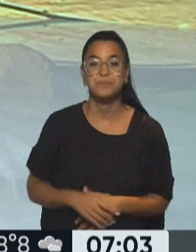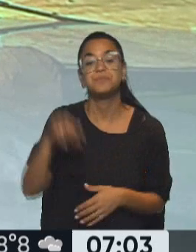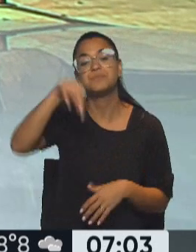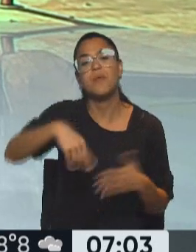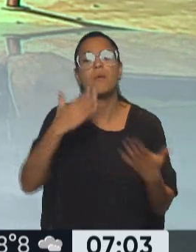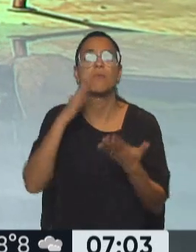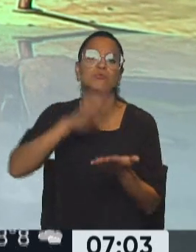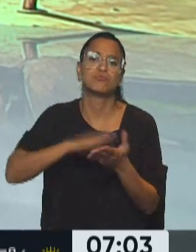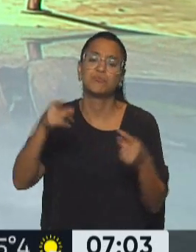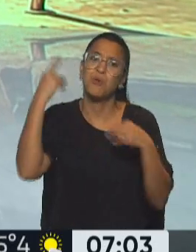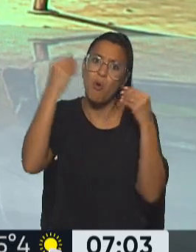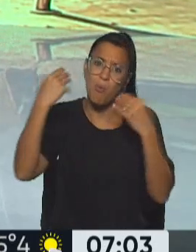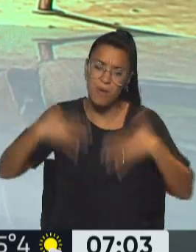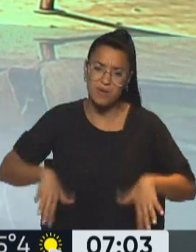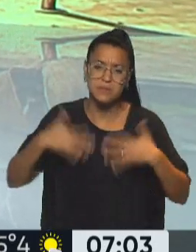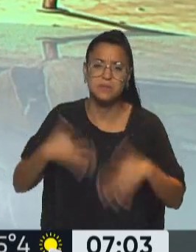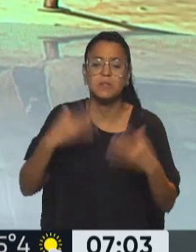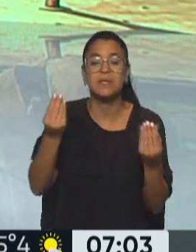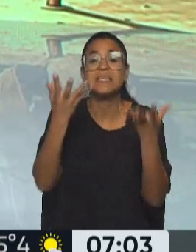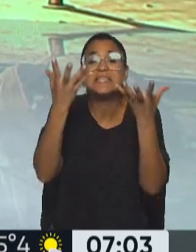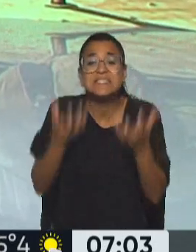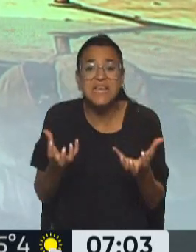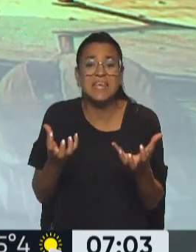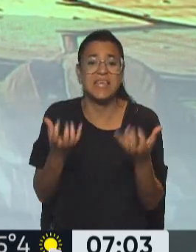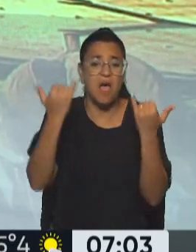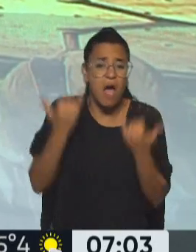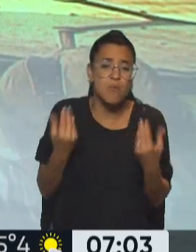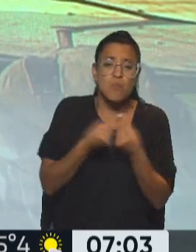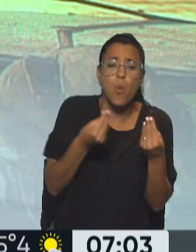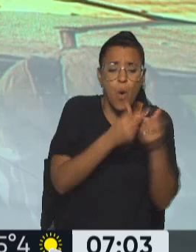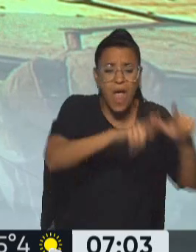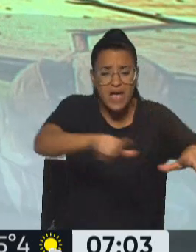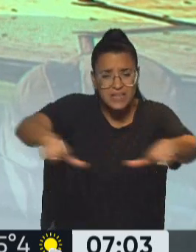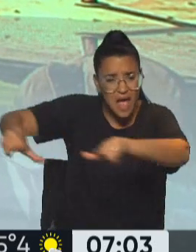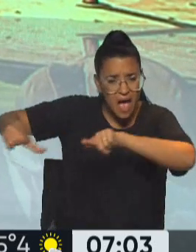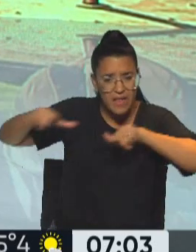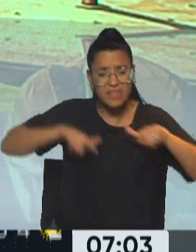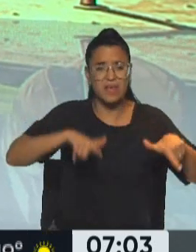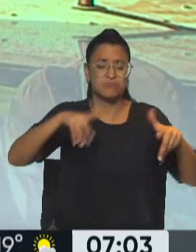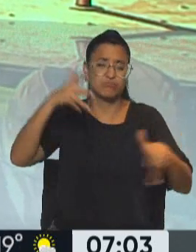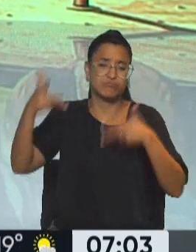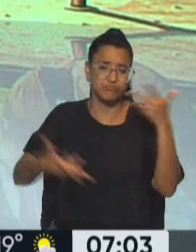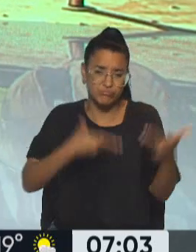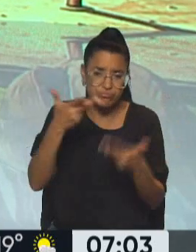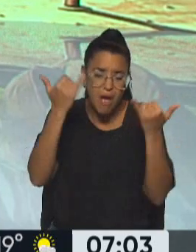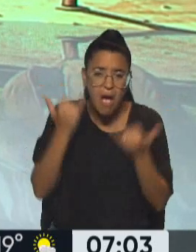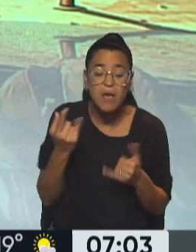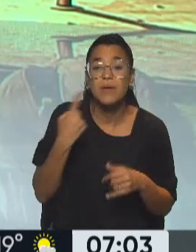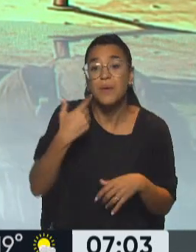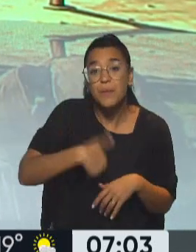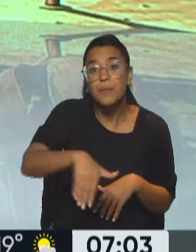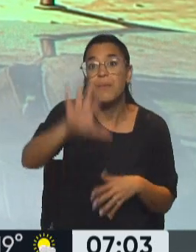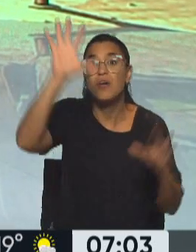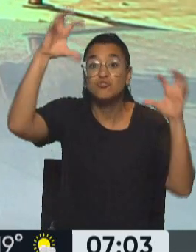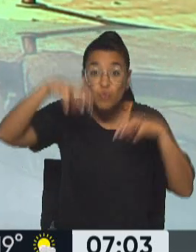Hablamos de una verdadera preocupación en nuestro país, como es la sequía y las millones de hectáreas que están resultando afectadas y el pronóstico de